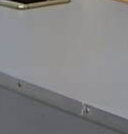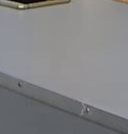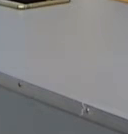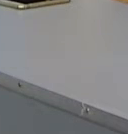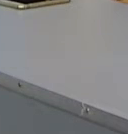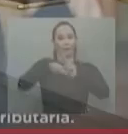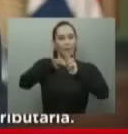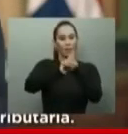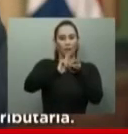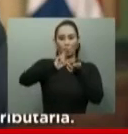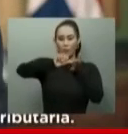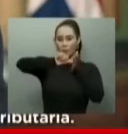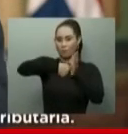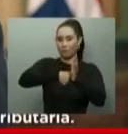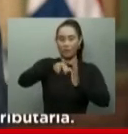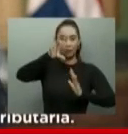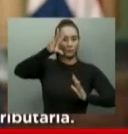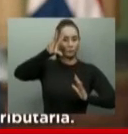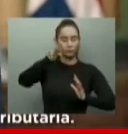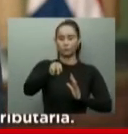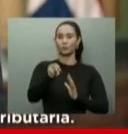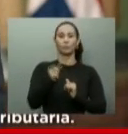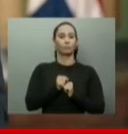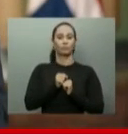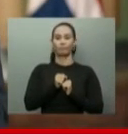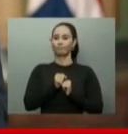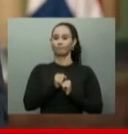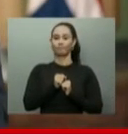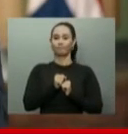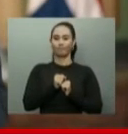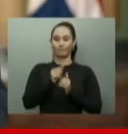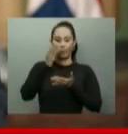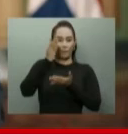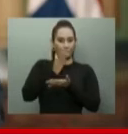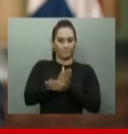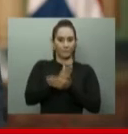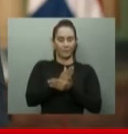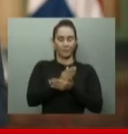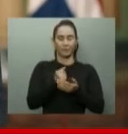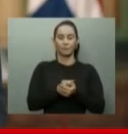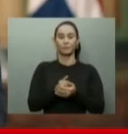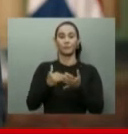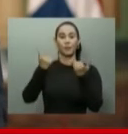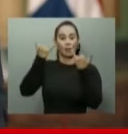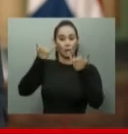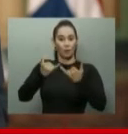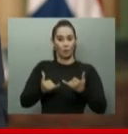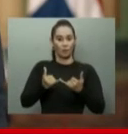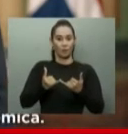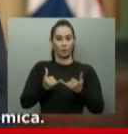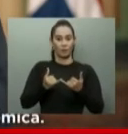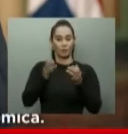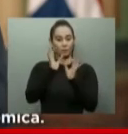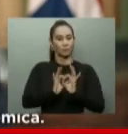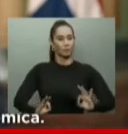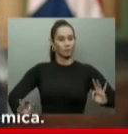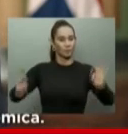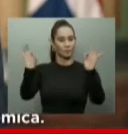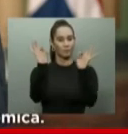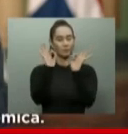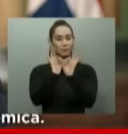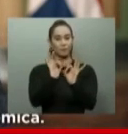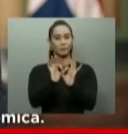sé no sé no sabemos que será en este periodo de gobierno pero el gobierno dominicano tiene que asumirlo pero lo que a mí me gustó del